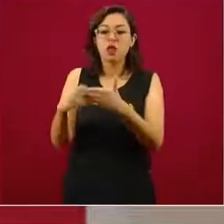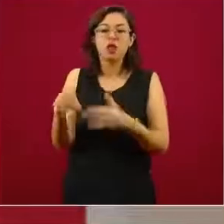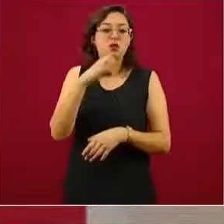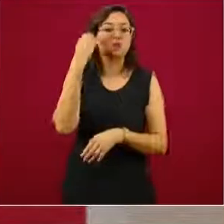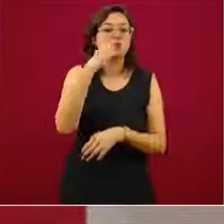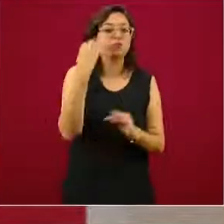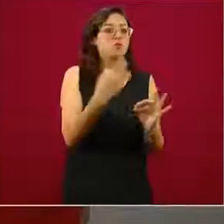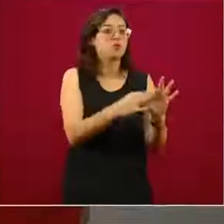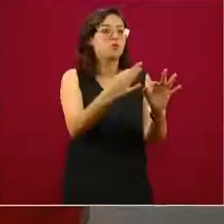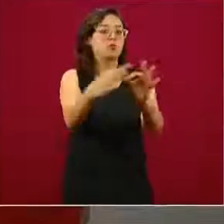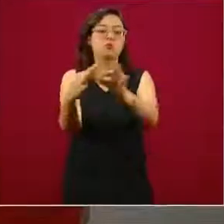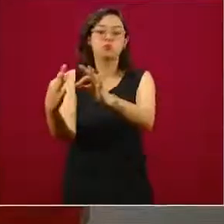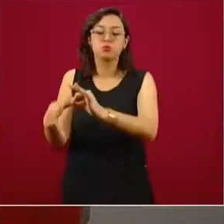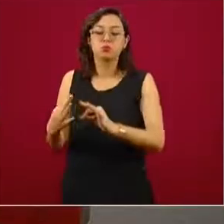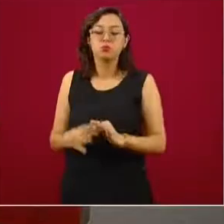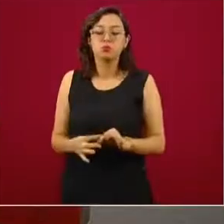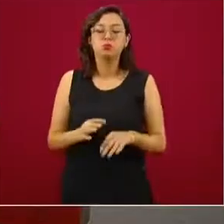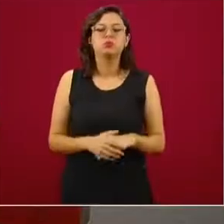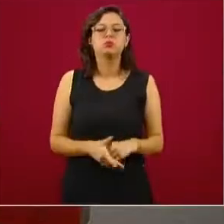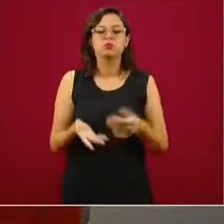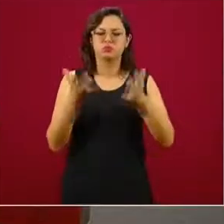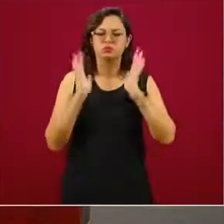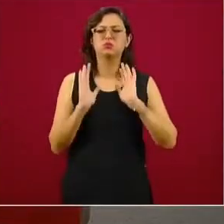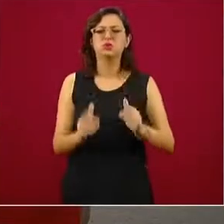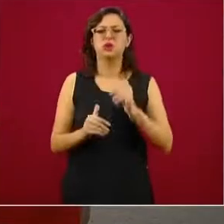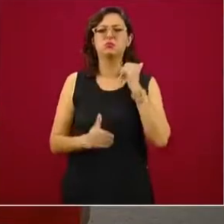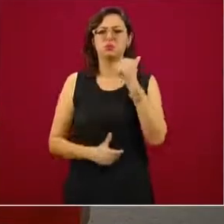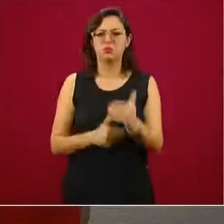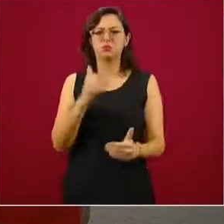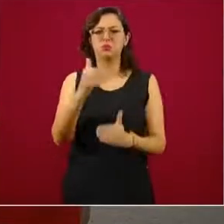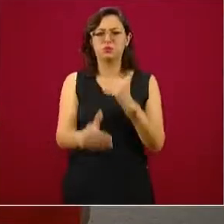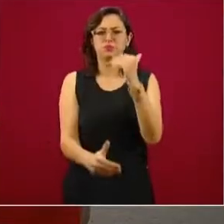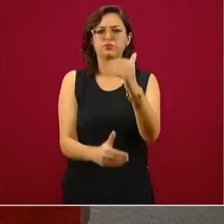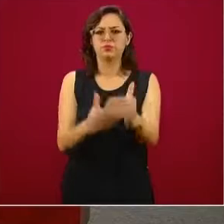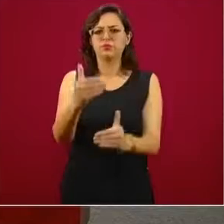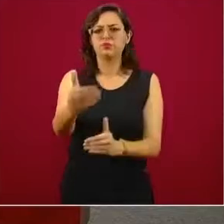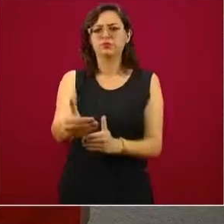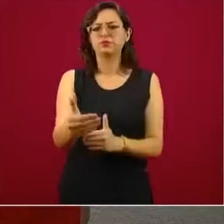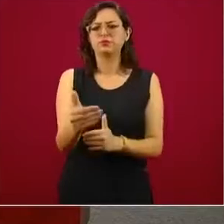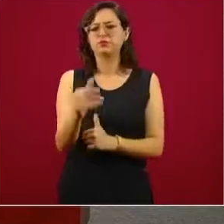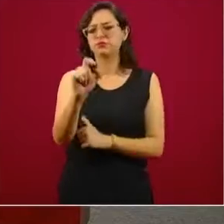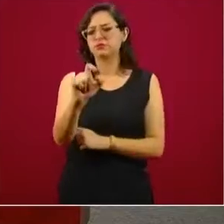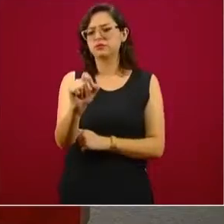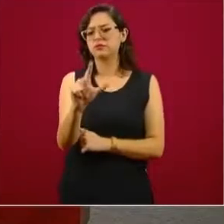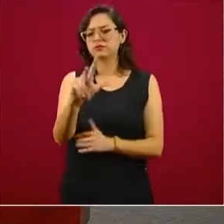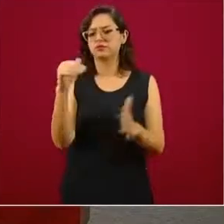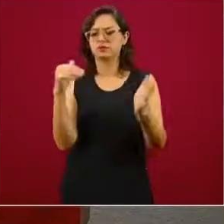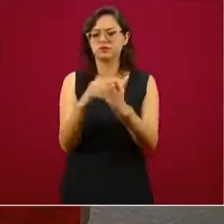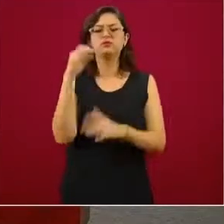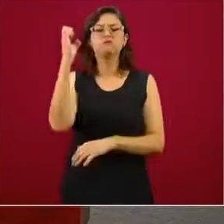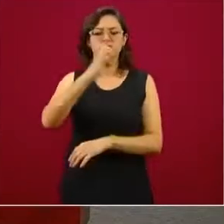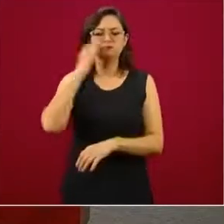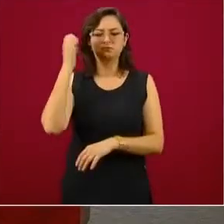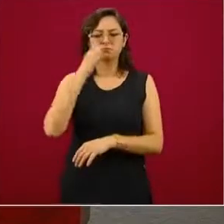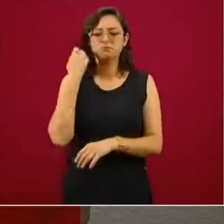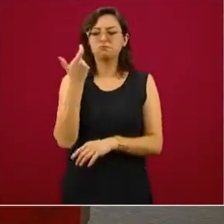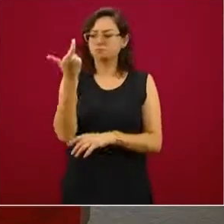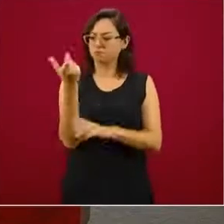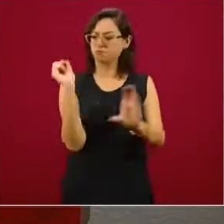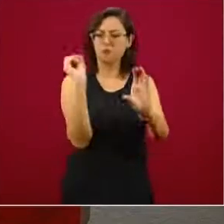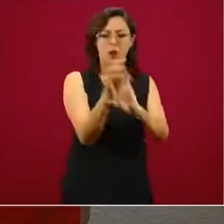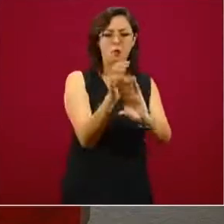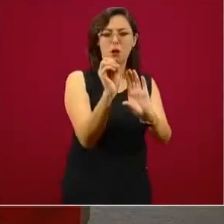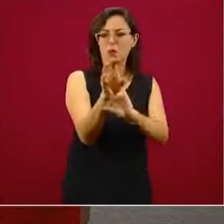escuela y ya llevamos un avance de 28,000 escuelas que han recibido su